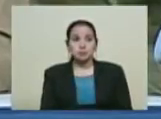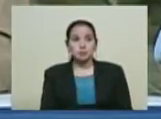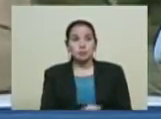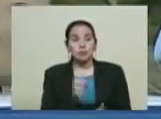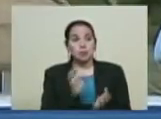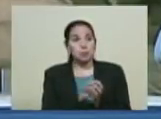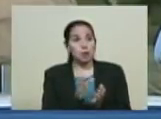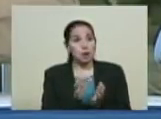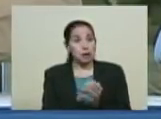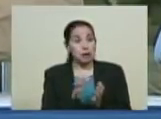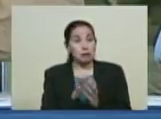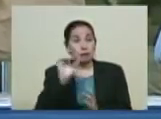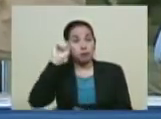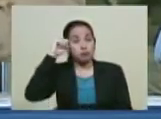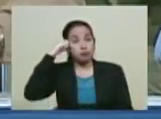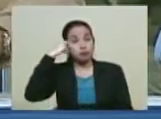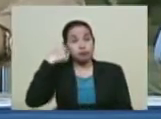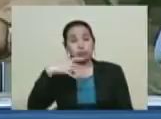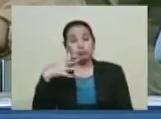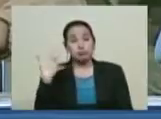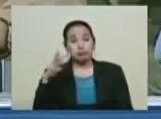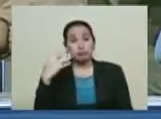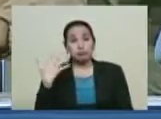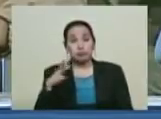Margarita, trae tantos recuerdos, Margarita, siempre.